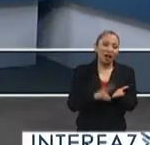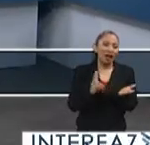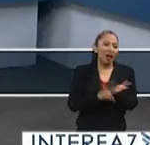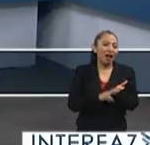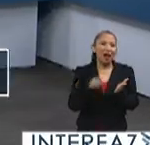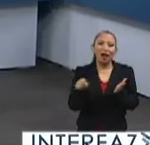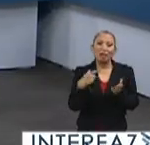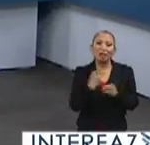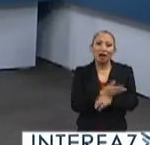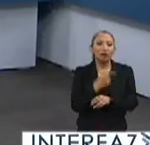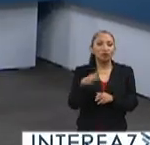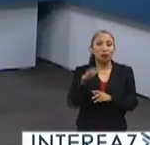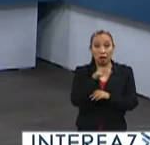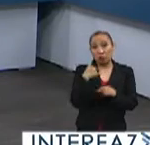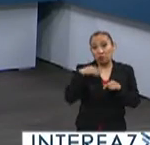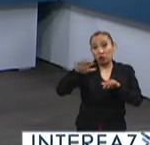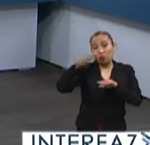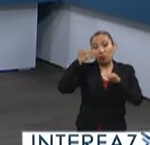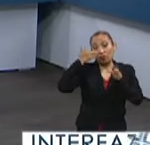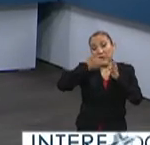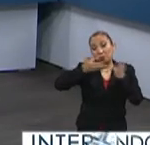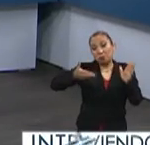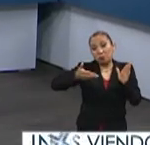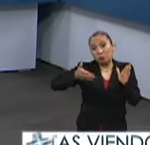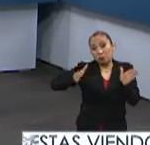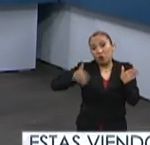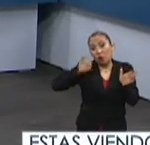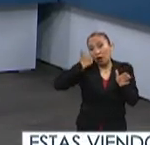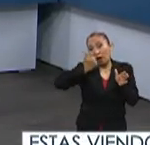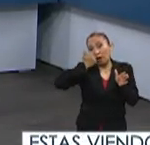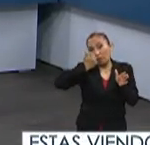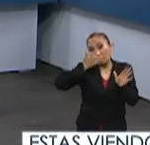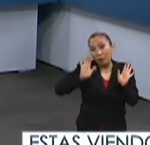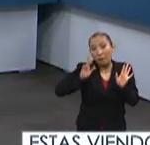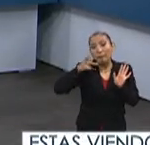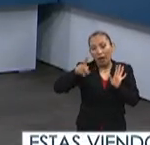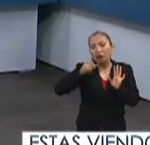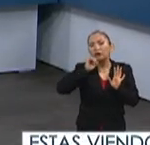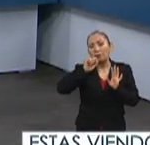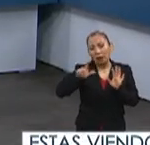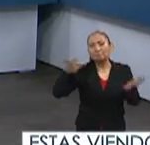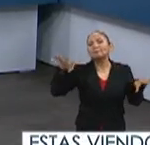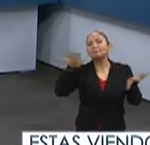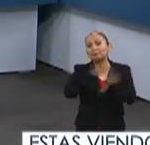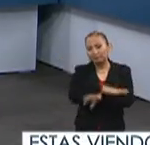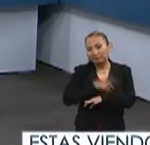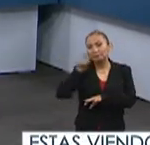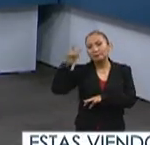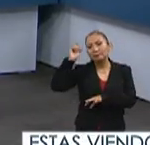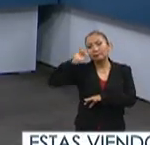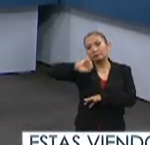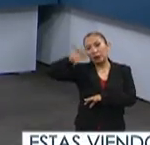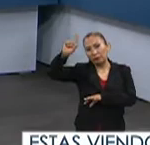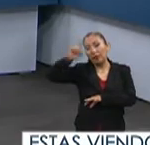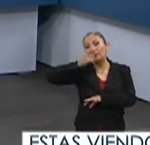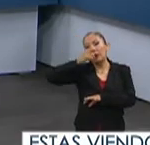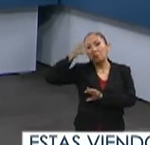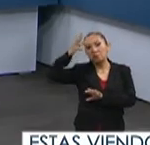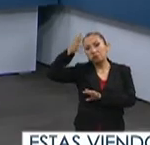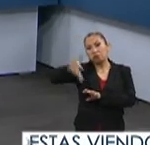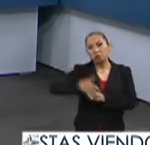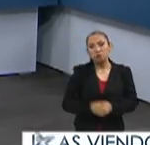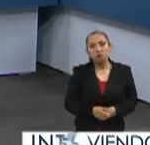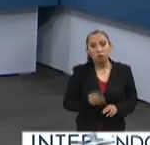pueden suceder, al menos en tu etapa como académica, pero también cambia en la parte profesional, ya lo dijiste tú muy